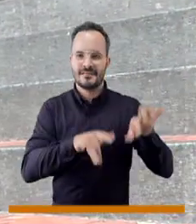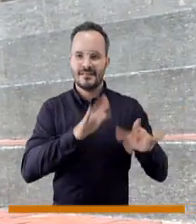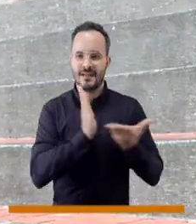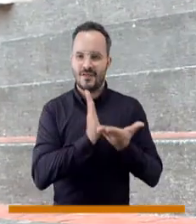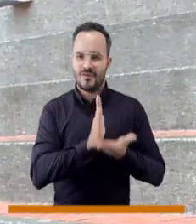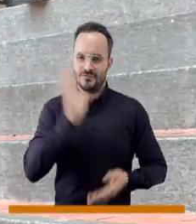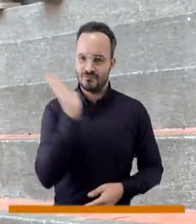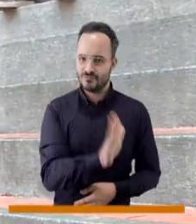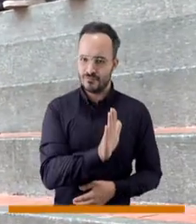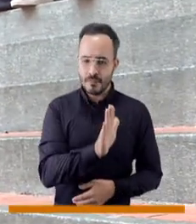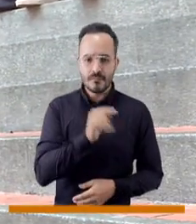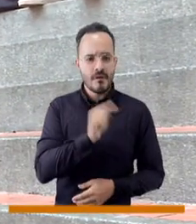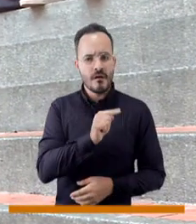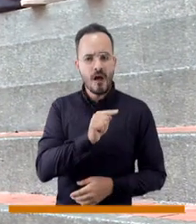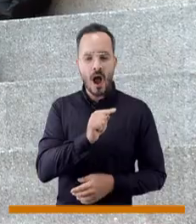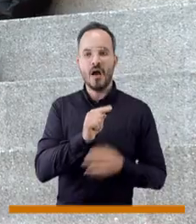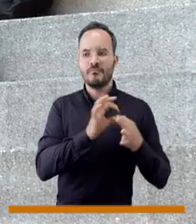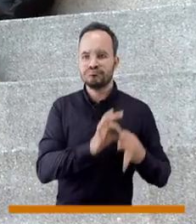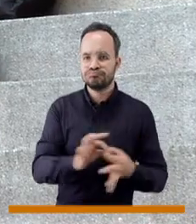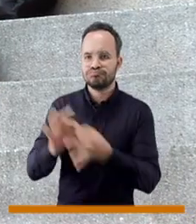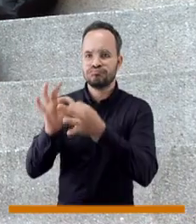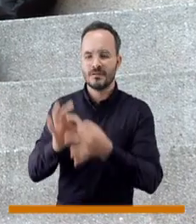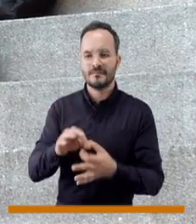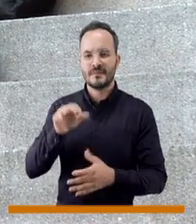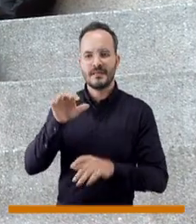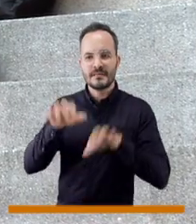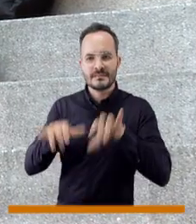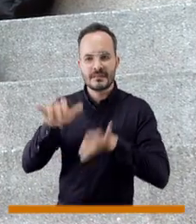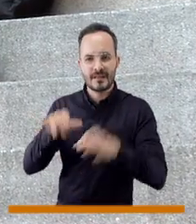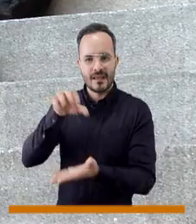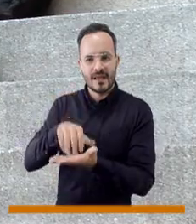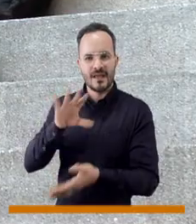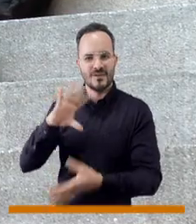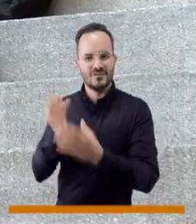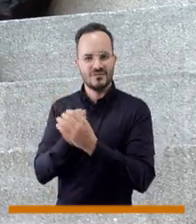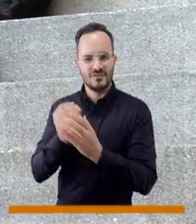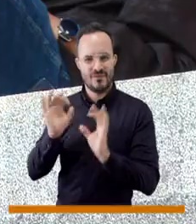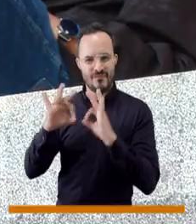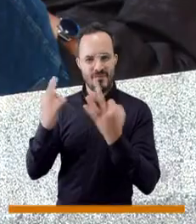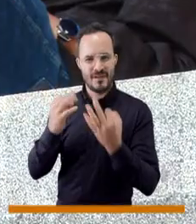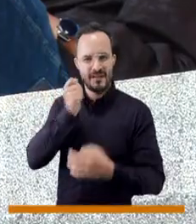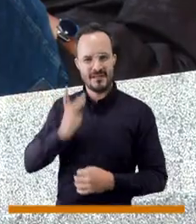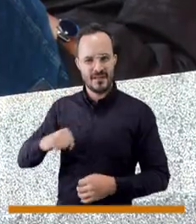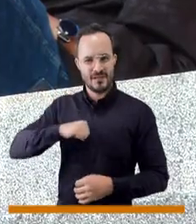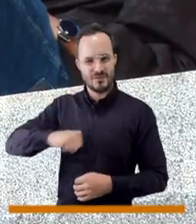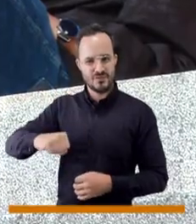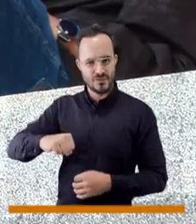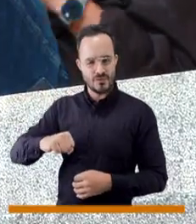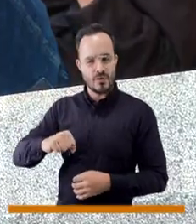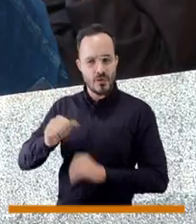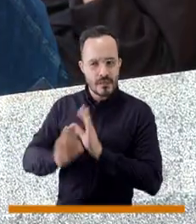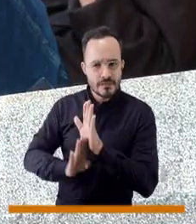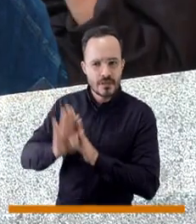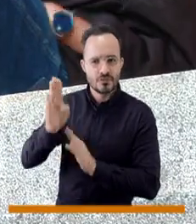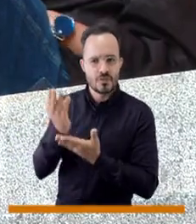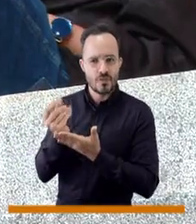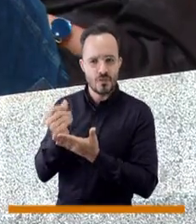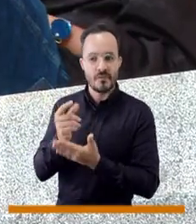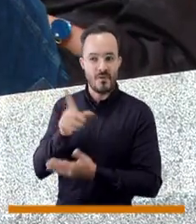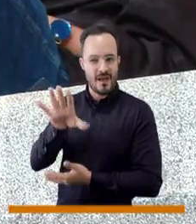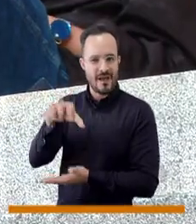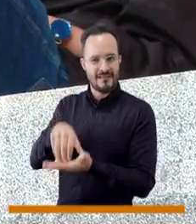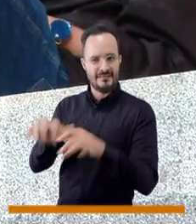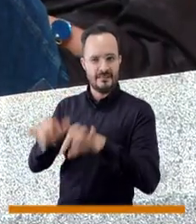Educación y se desarrolla en alianza con la Secretaría de Inclusión y Familia, Derechos Humanos y